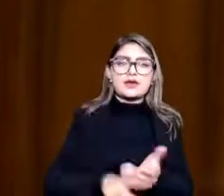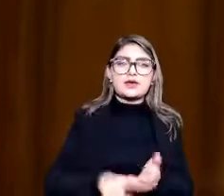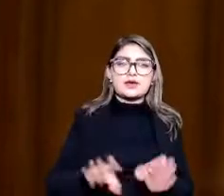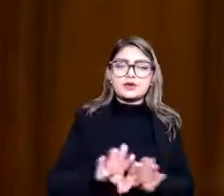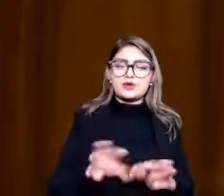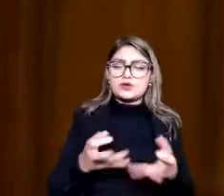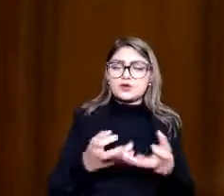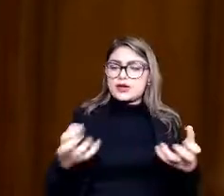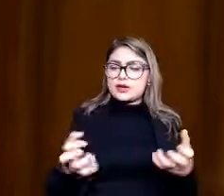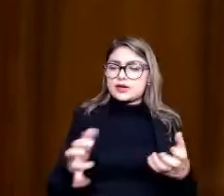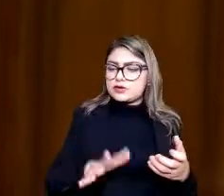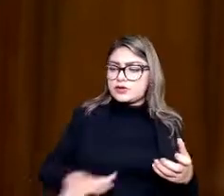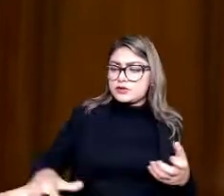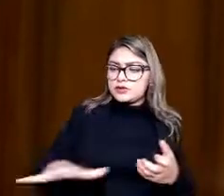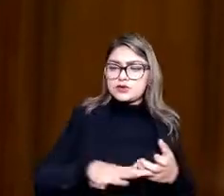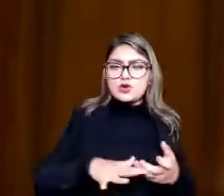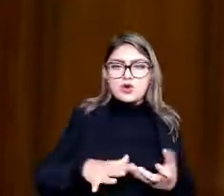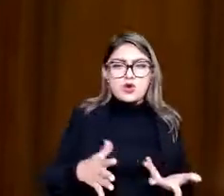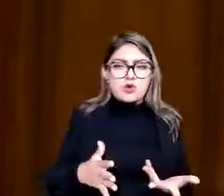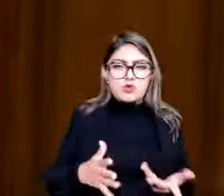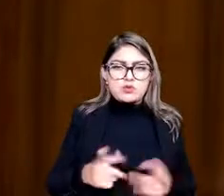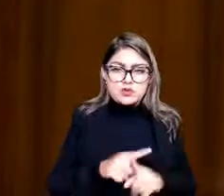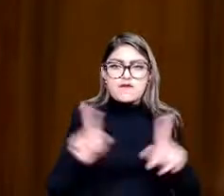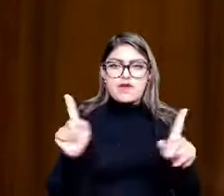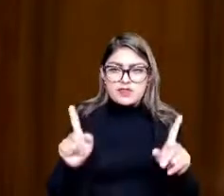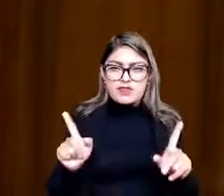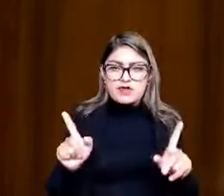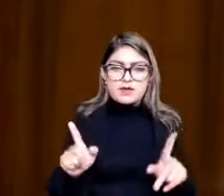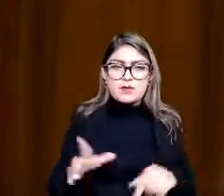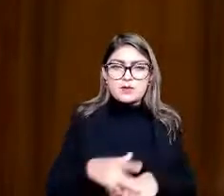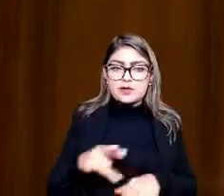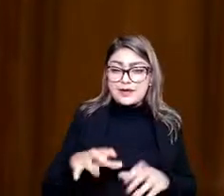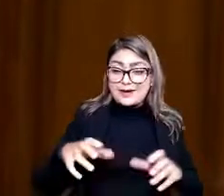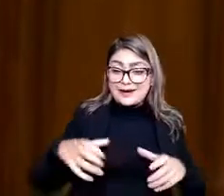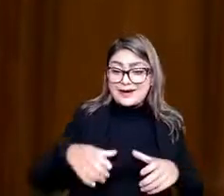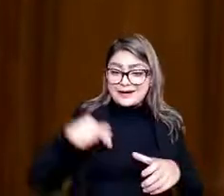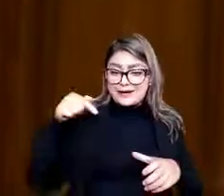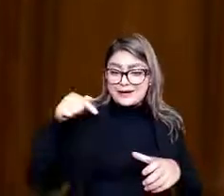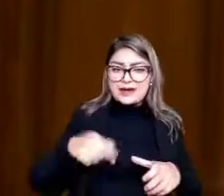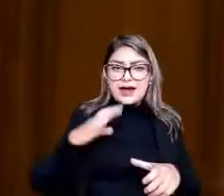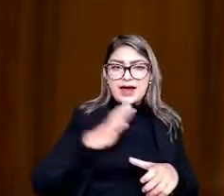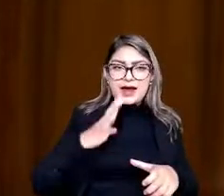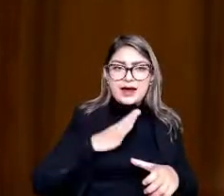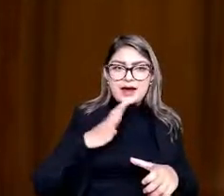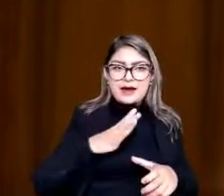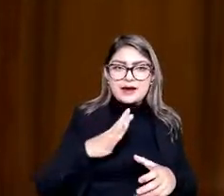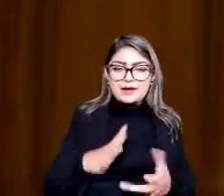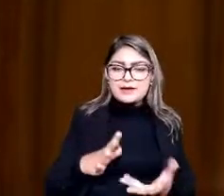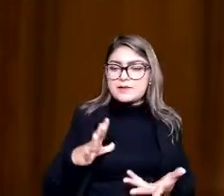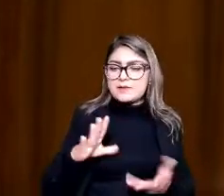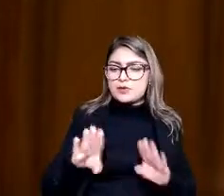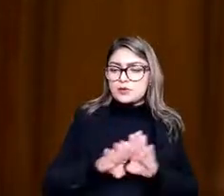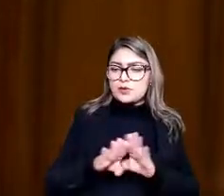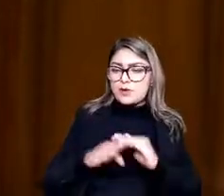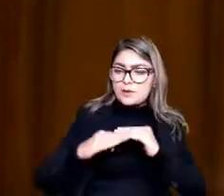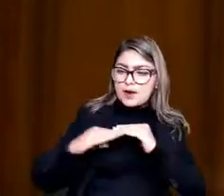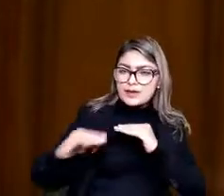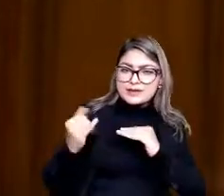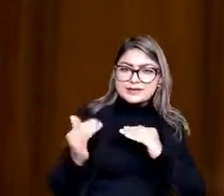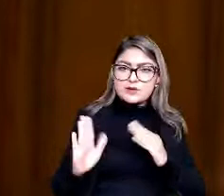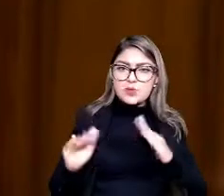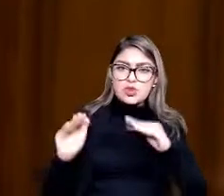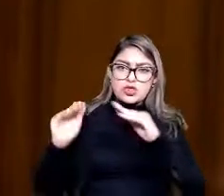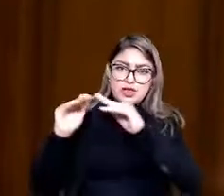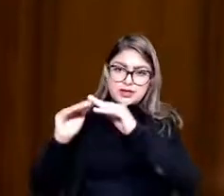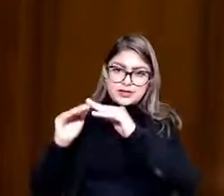sumamente particular, ya que en su orografía está dominada por valles y montañas,